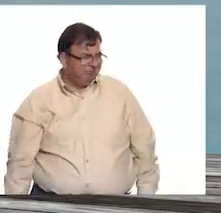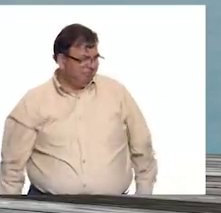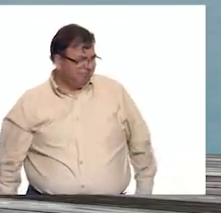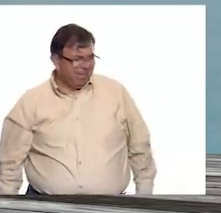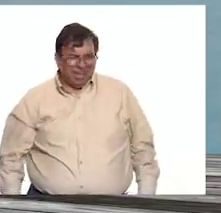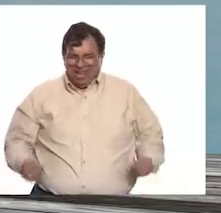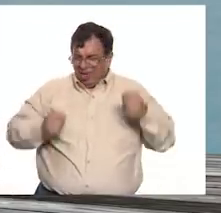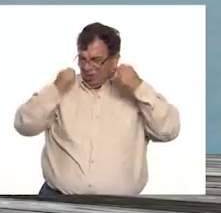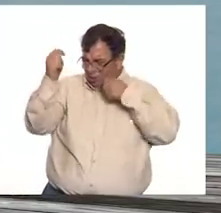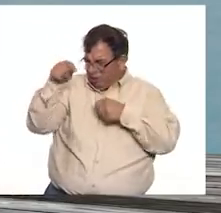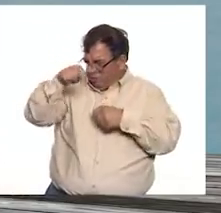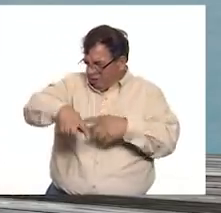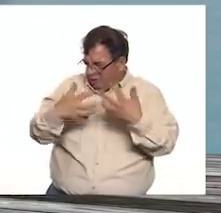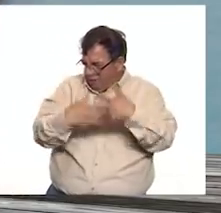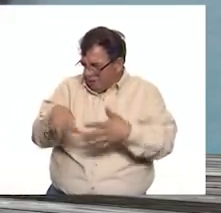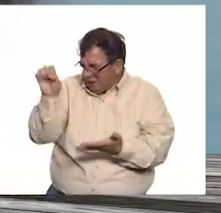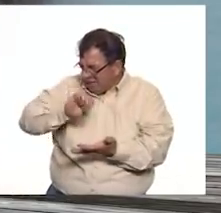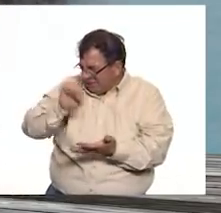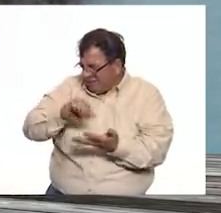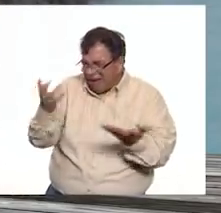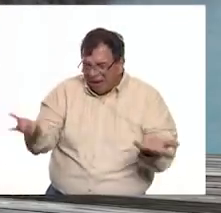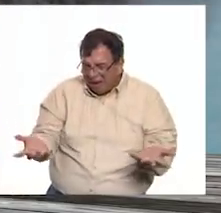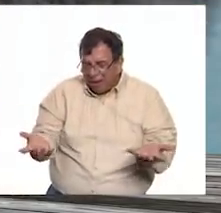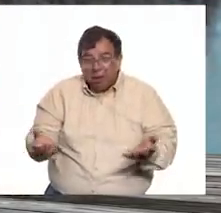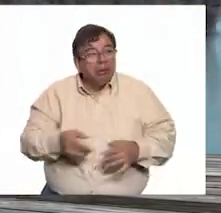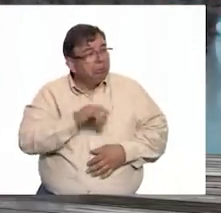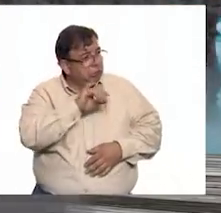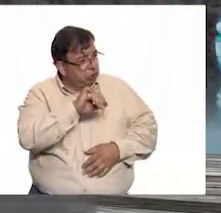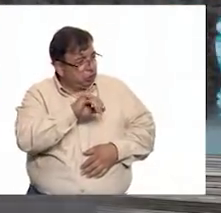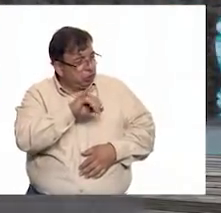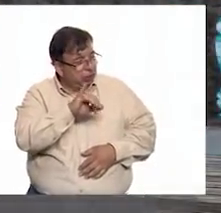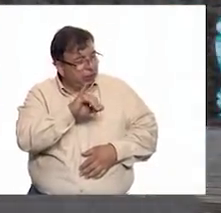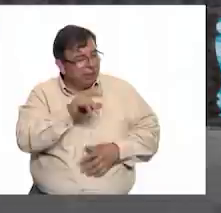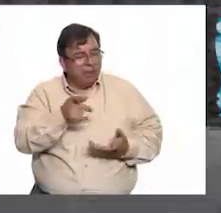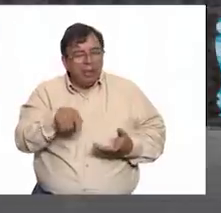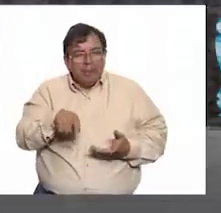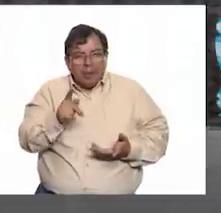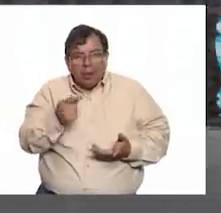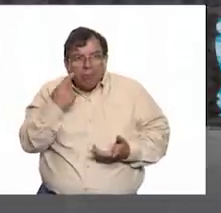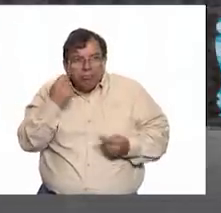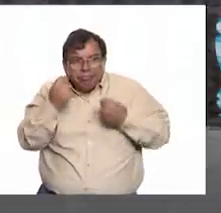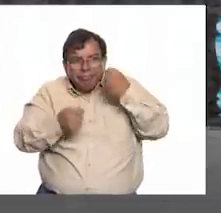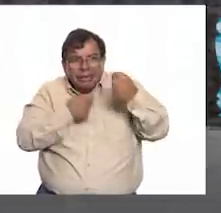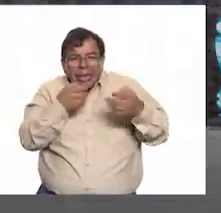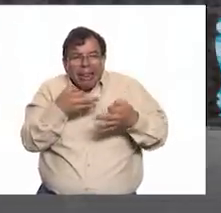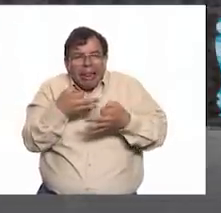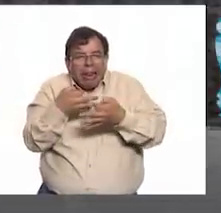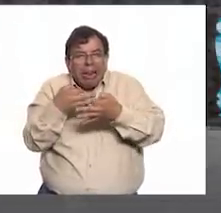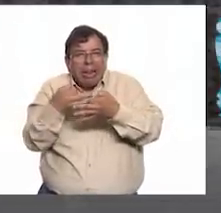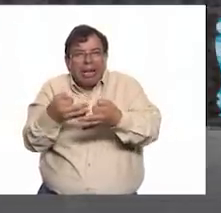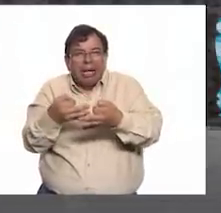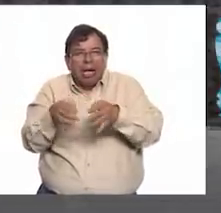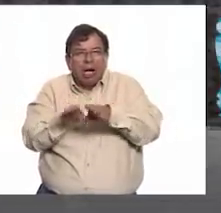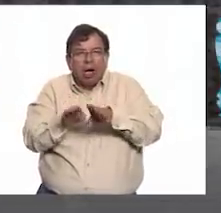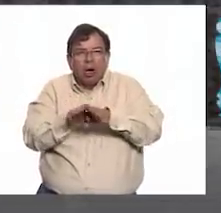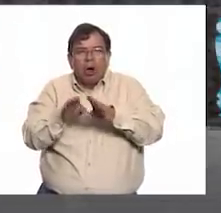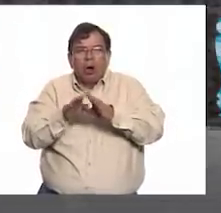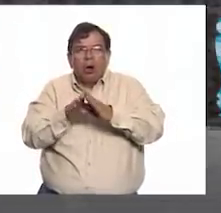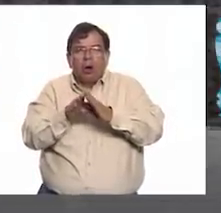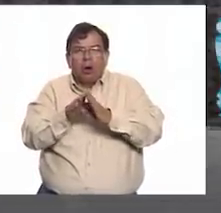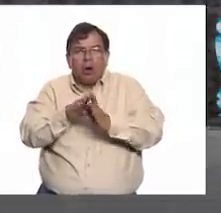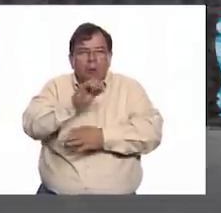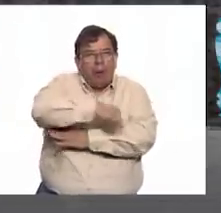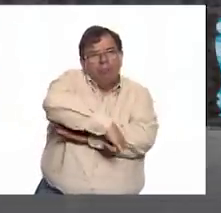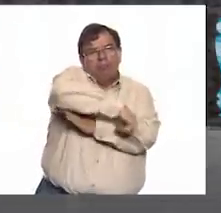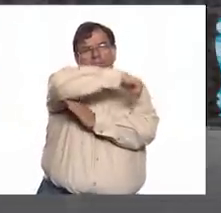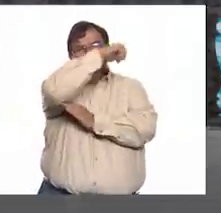dentro de una salina? Sí, en parte sí, pero el atractivo turístico más importante es la llegada de la